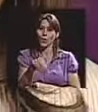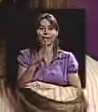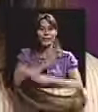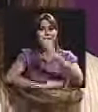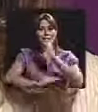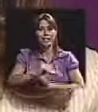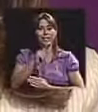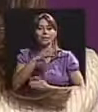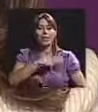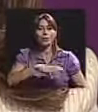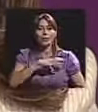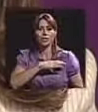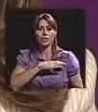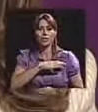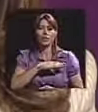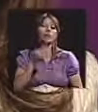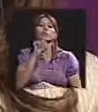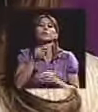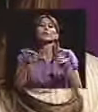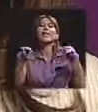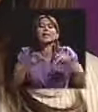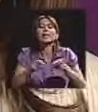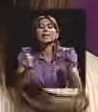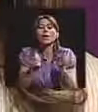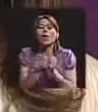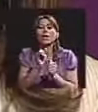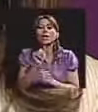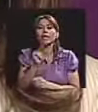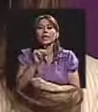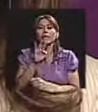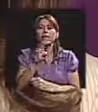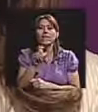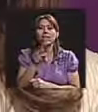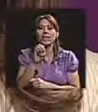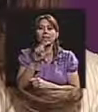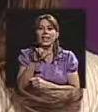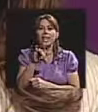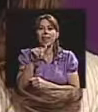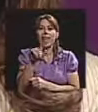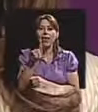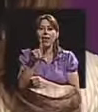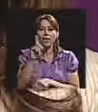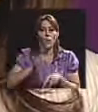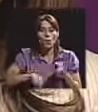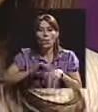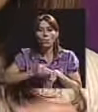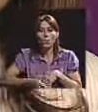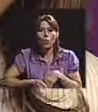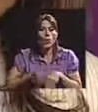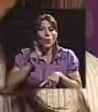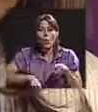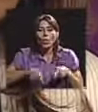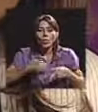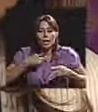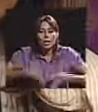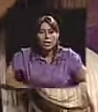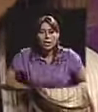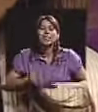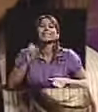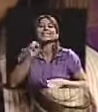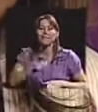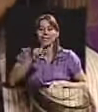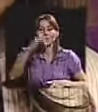condición. ¿Qué es lo que pasa con la infertilidad? La infertilidad sí es una enfermedad. Entonces, lamentablemente, si tuviéramos que aceptar que la